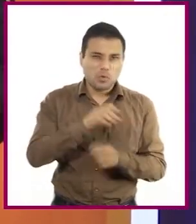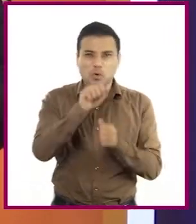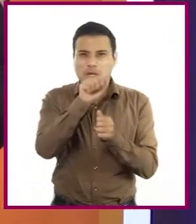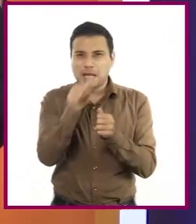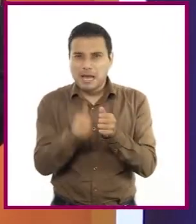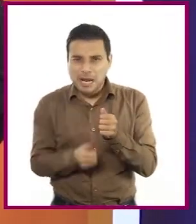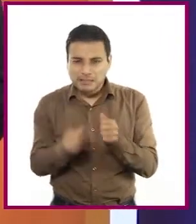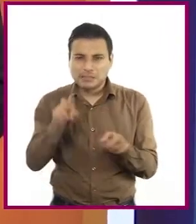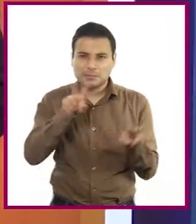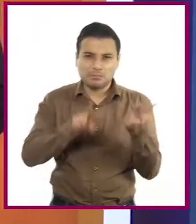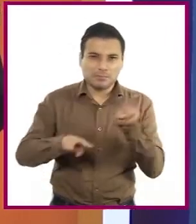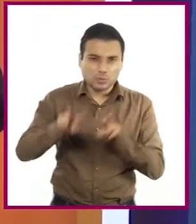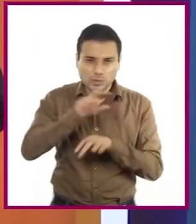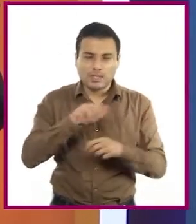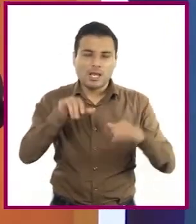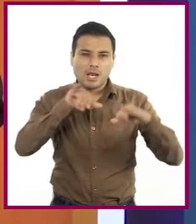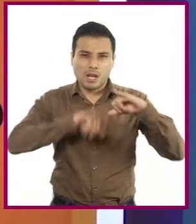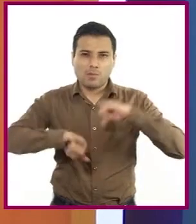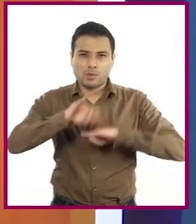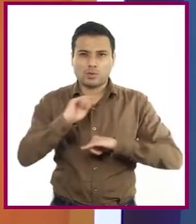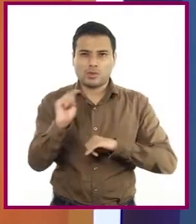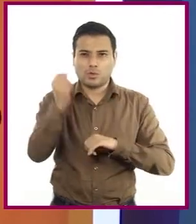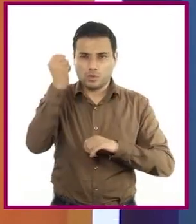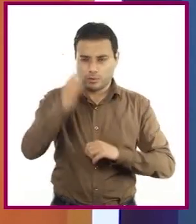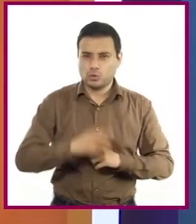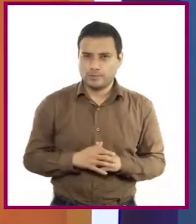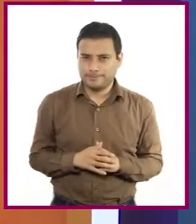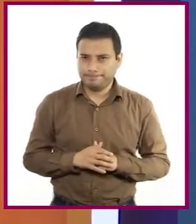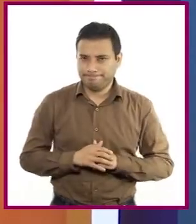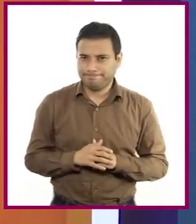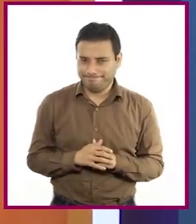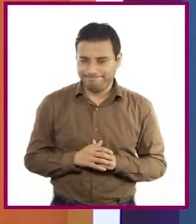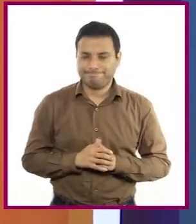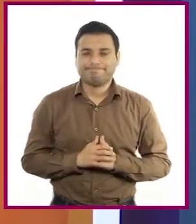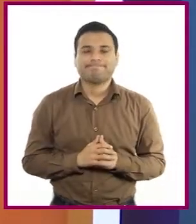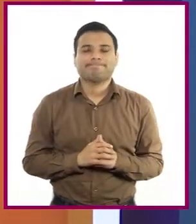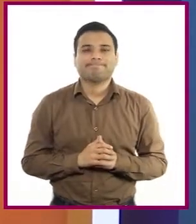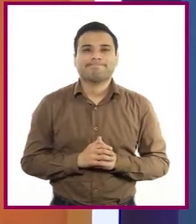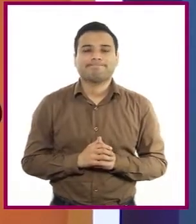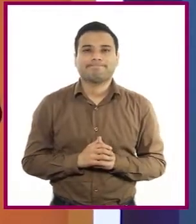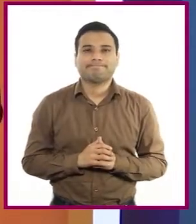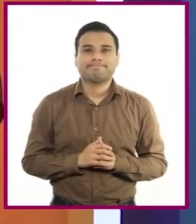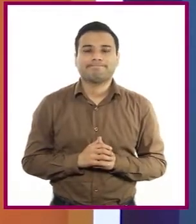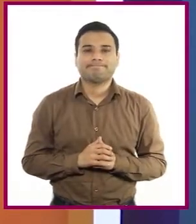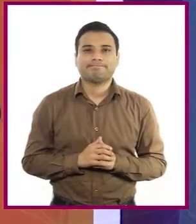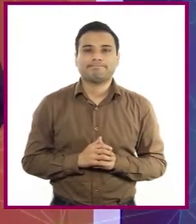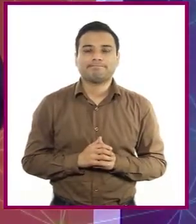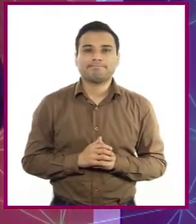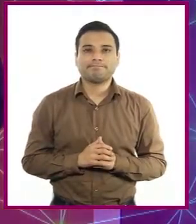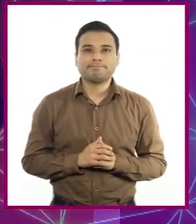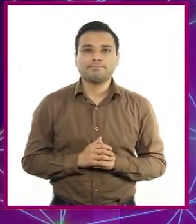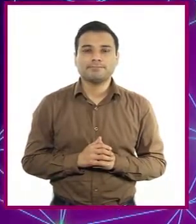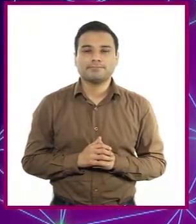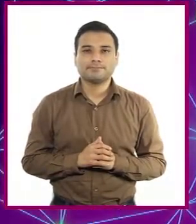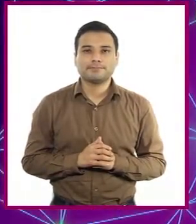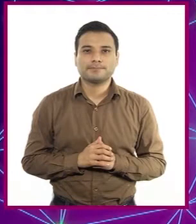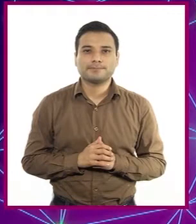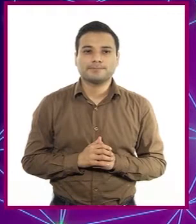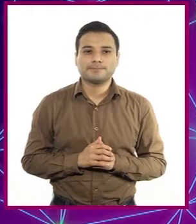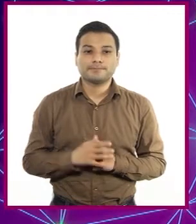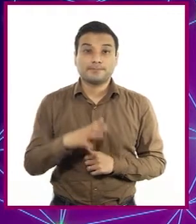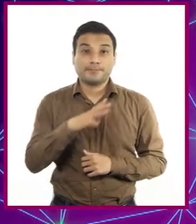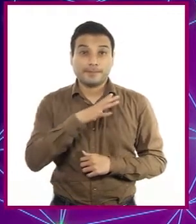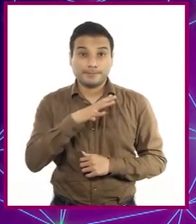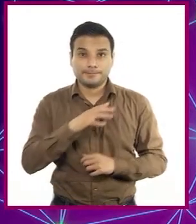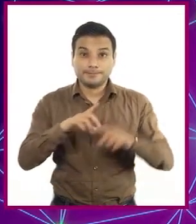visuales y de los laboratorios tecnológicos de ofimática y diseño industrial. Llevaron a cabo creativas